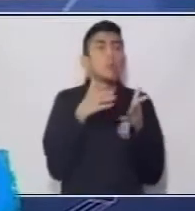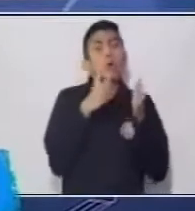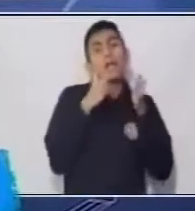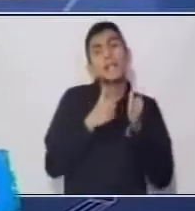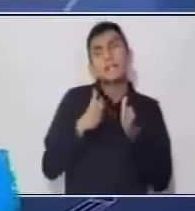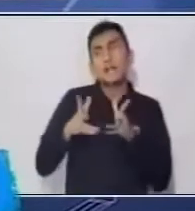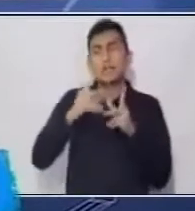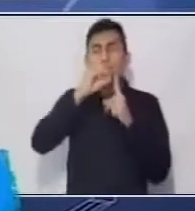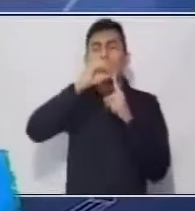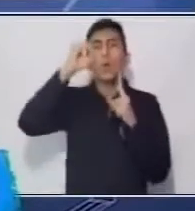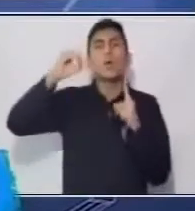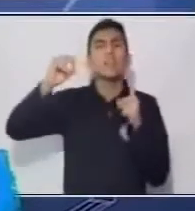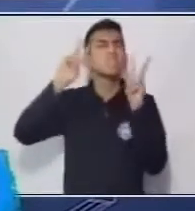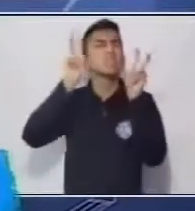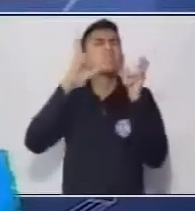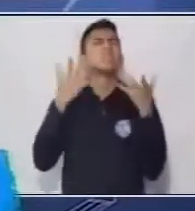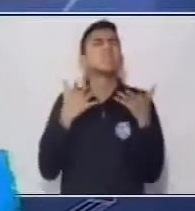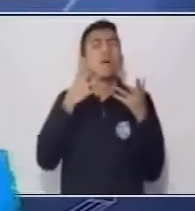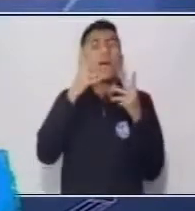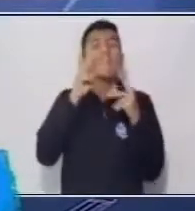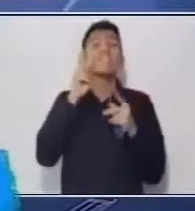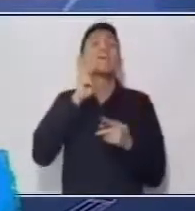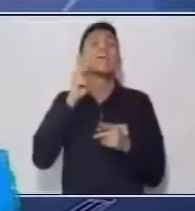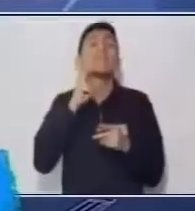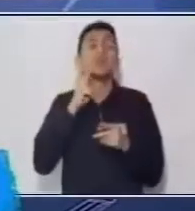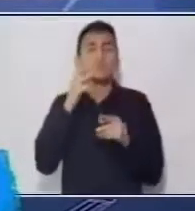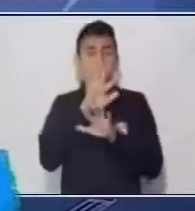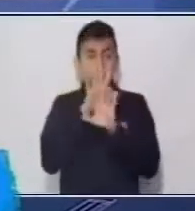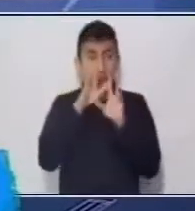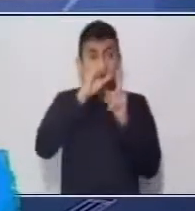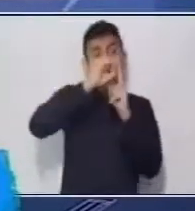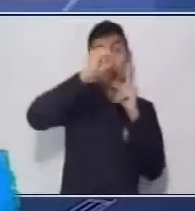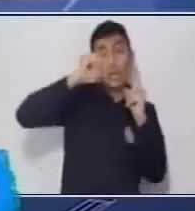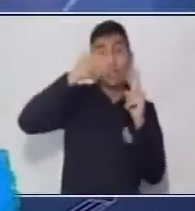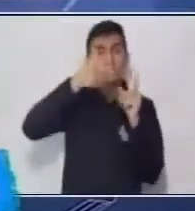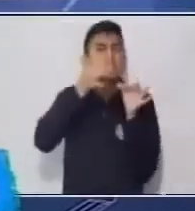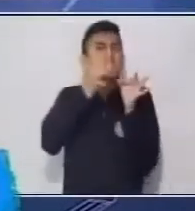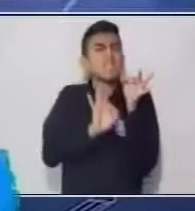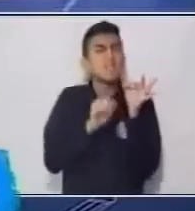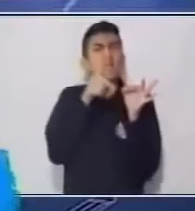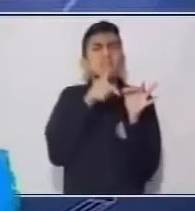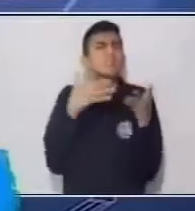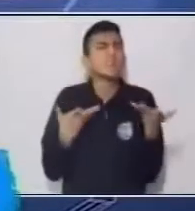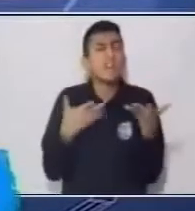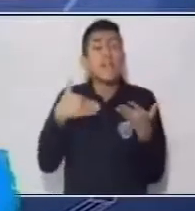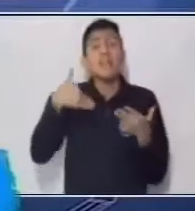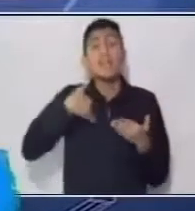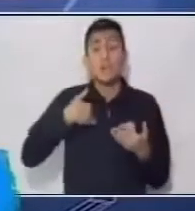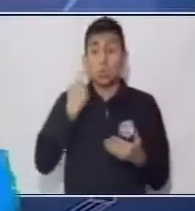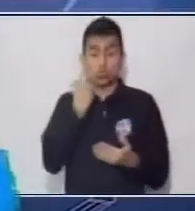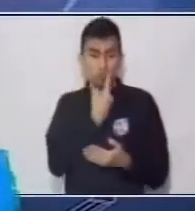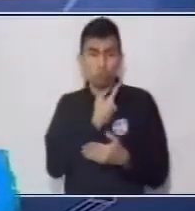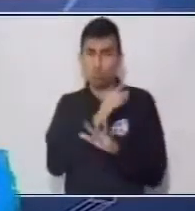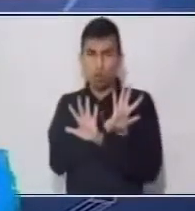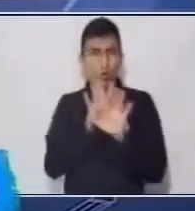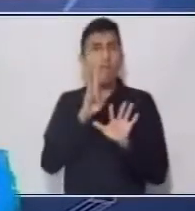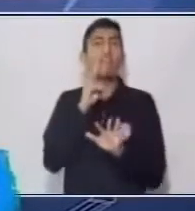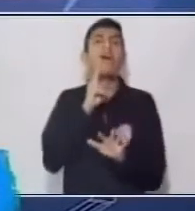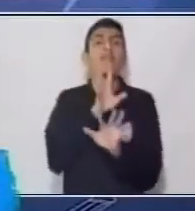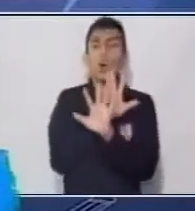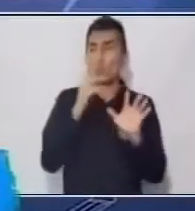las oraciones según la cantidad de verbos, las oraciones simples son las que tienen un solo verbo, es